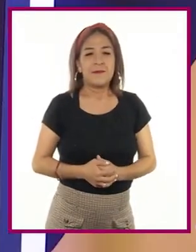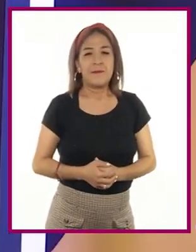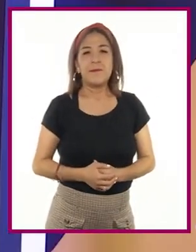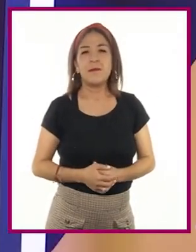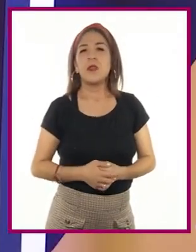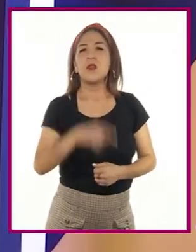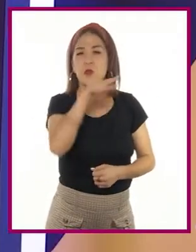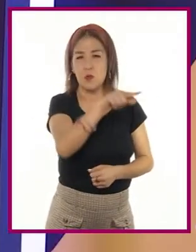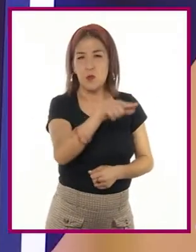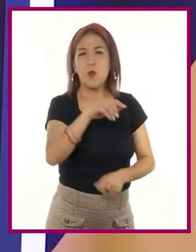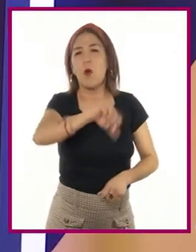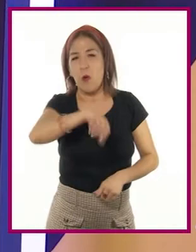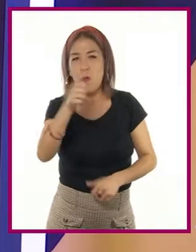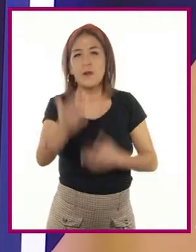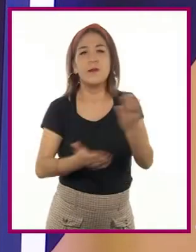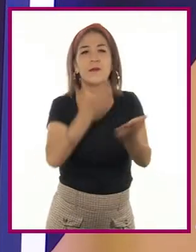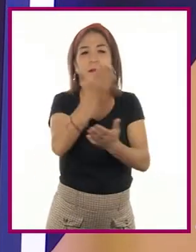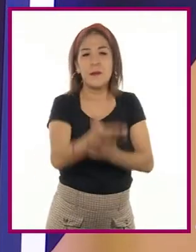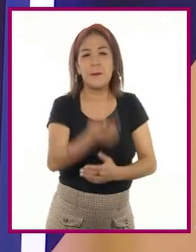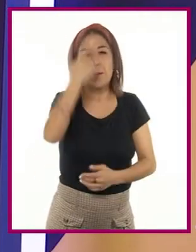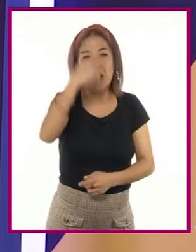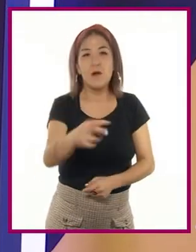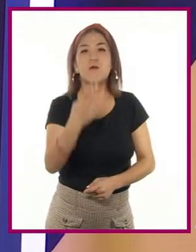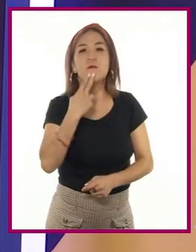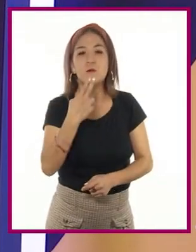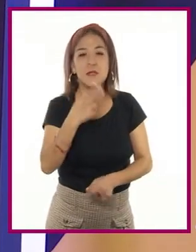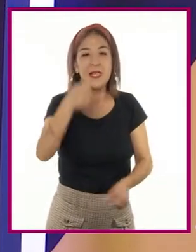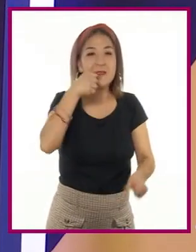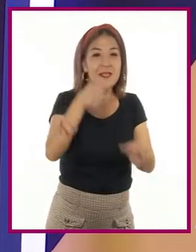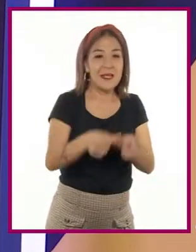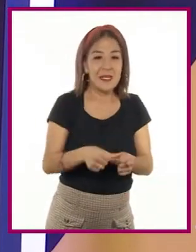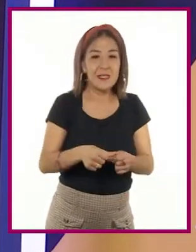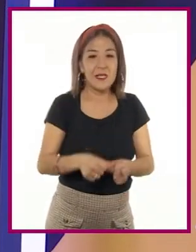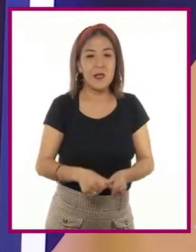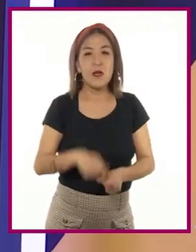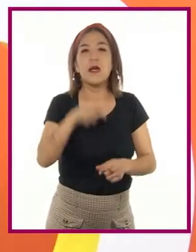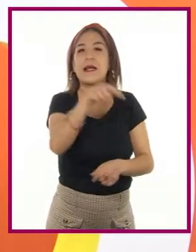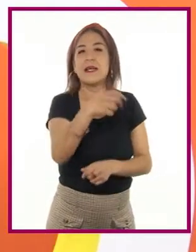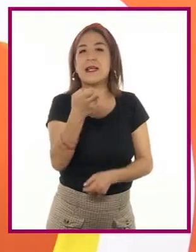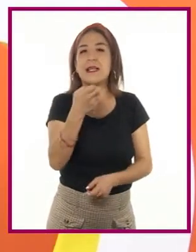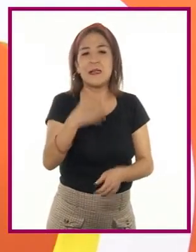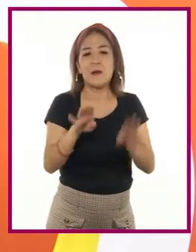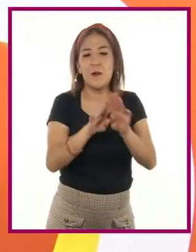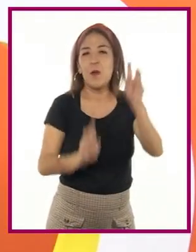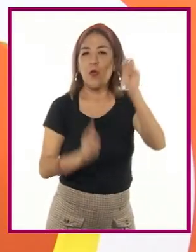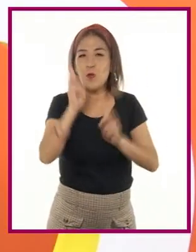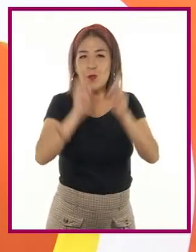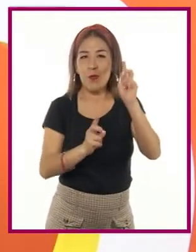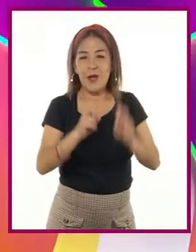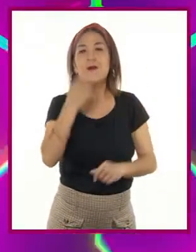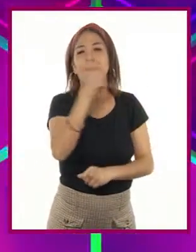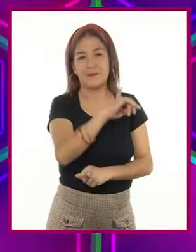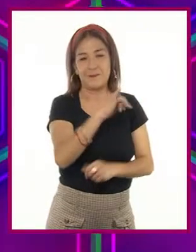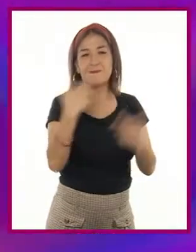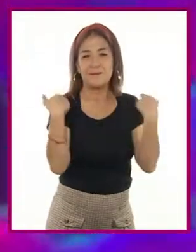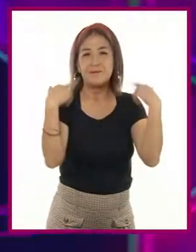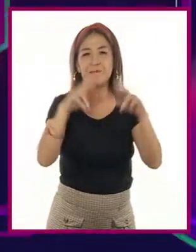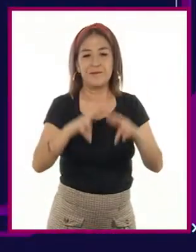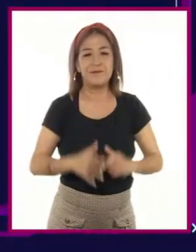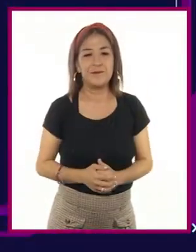parece si planteamos otra situación para el uso de una literal como incógnita por supuesto al maestro julio